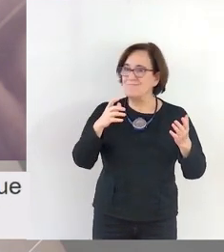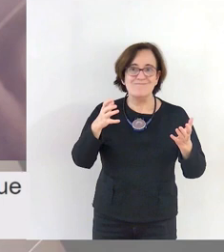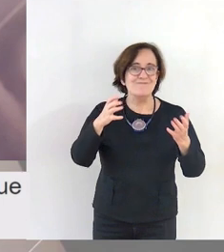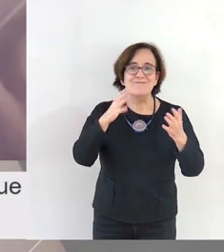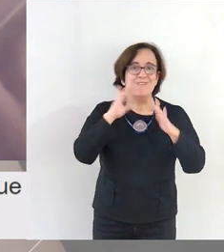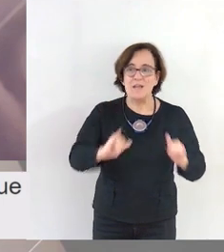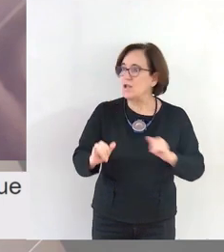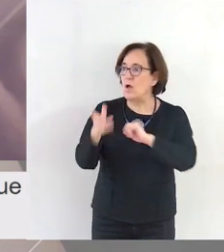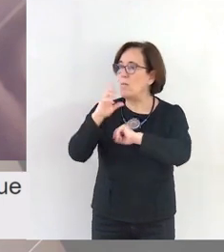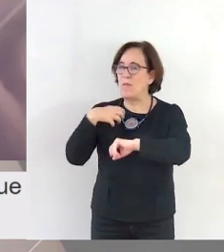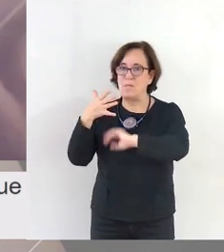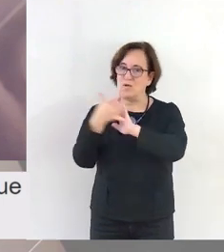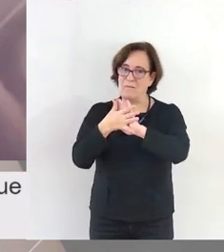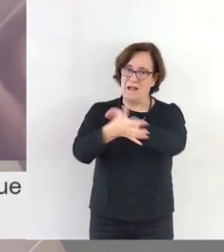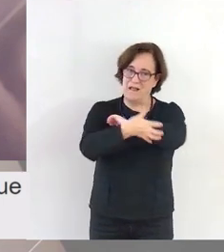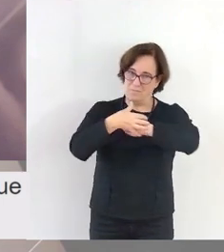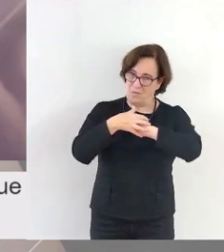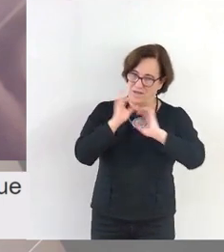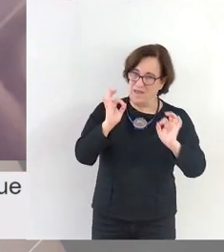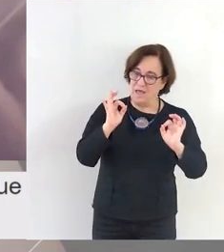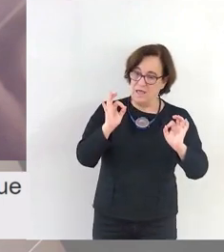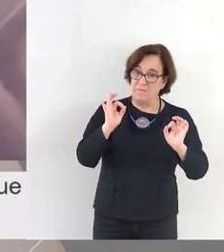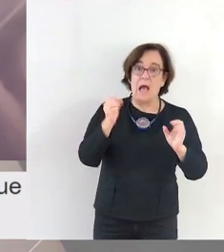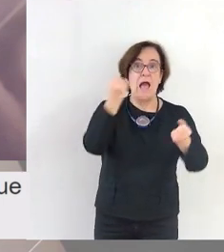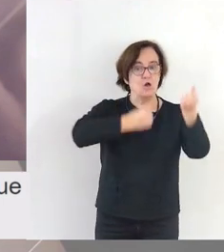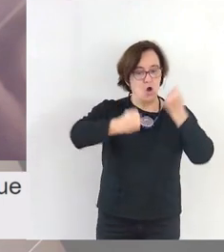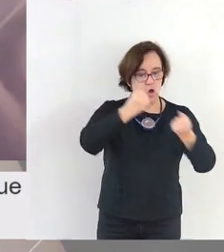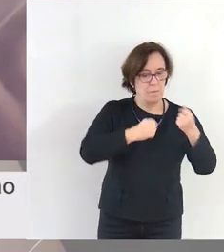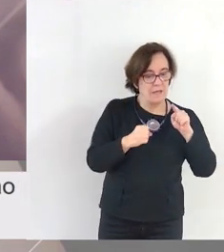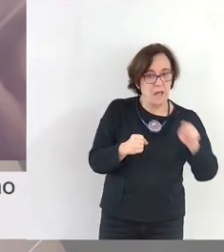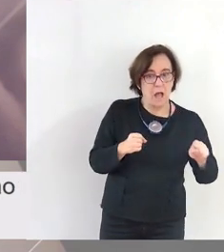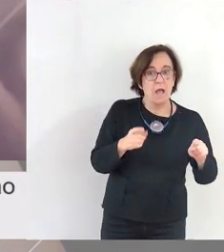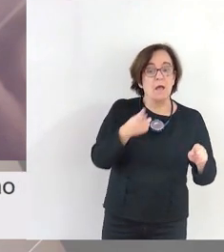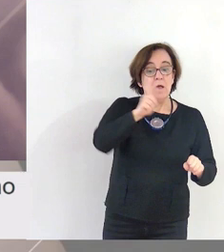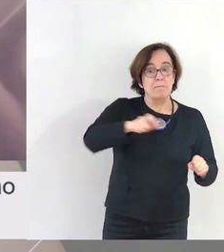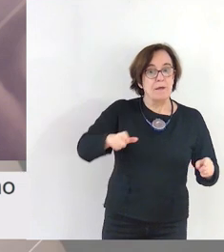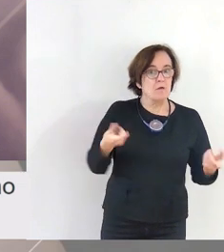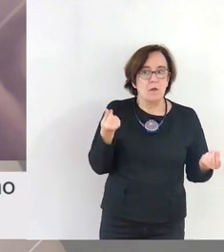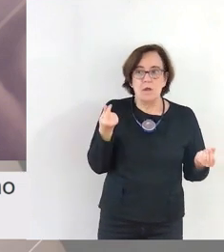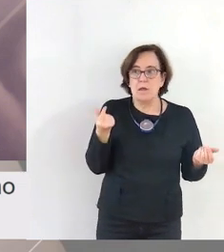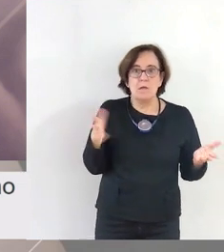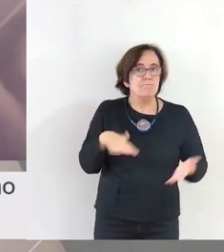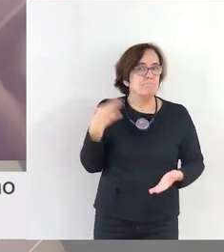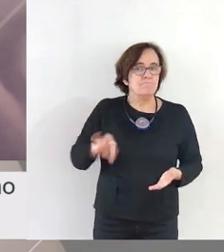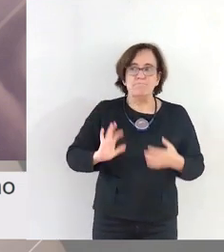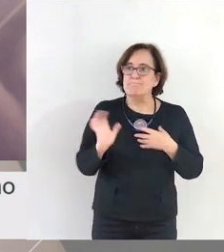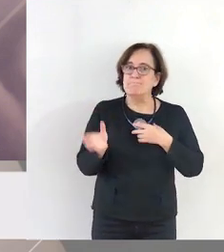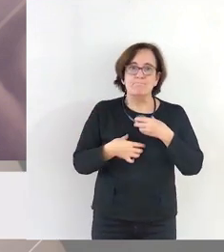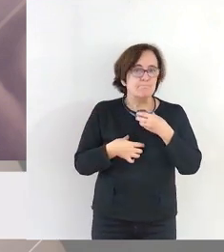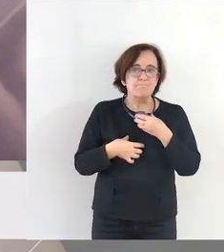hablar de pobreza energética la pobreza económica es aquellas personas que no tienen capacidad